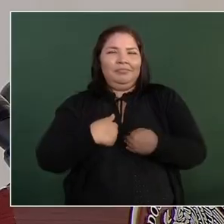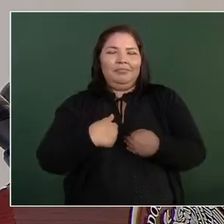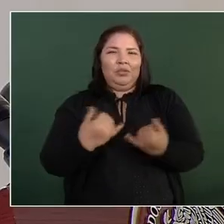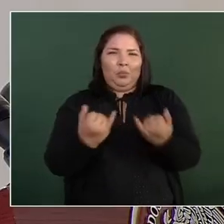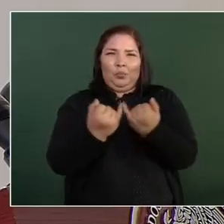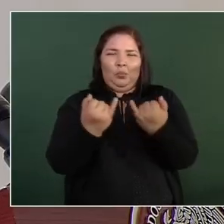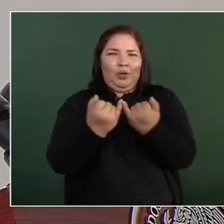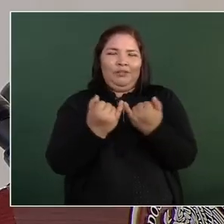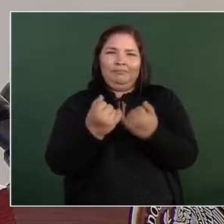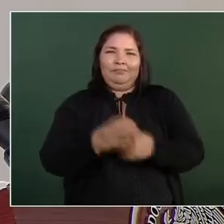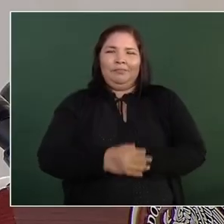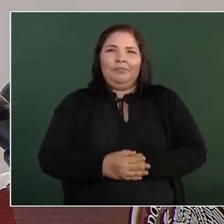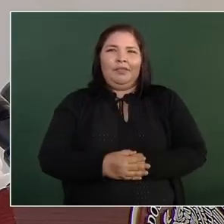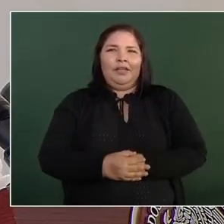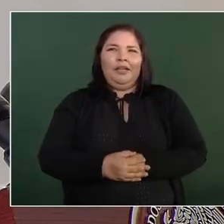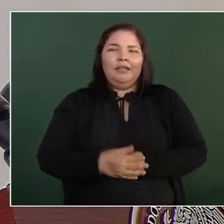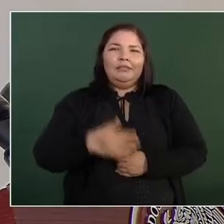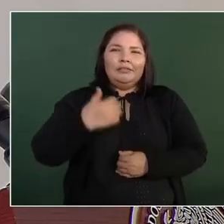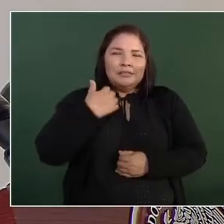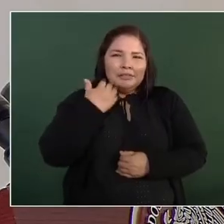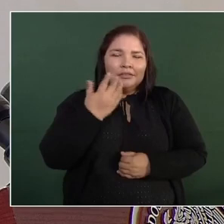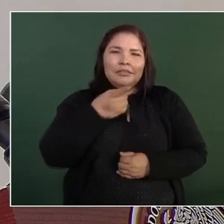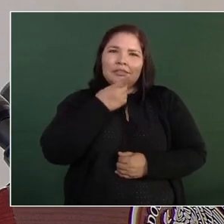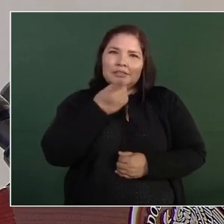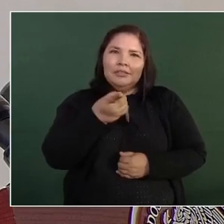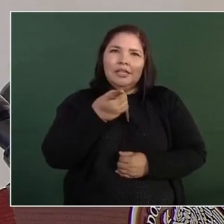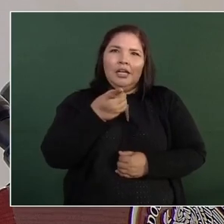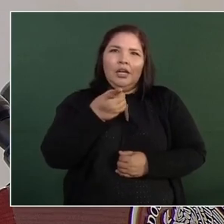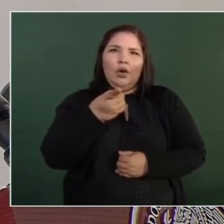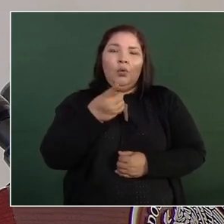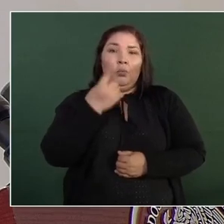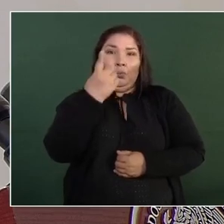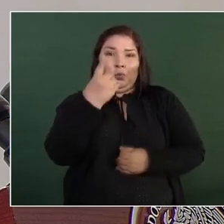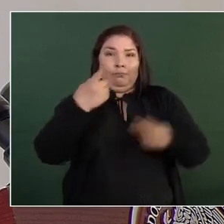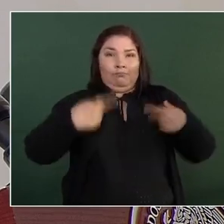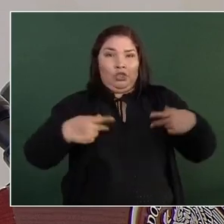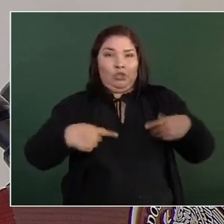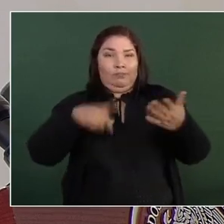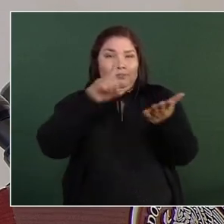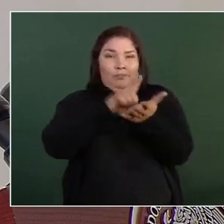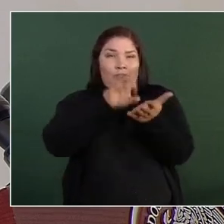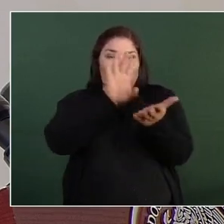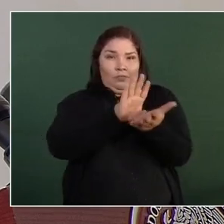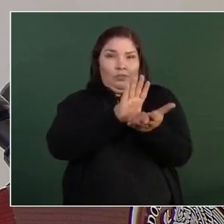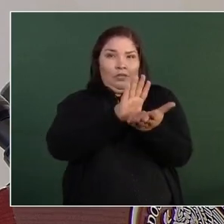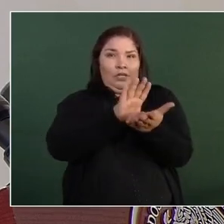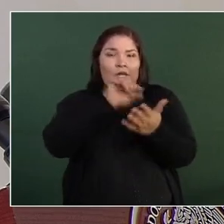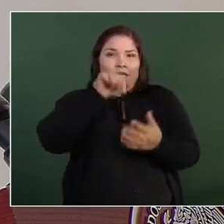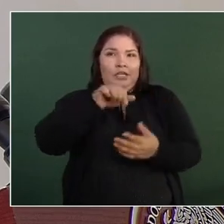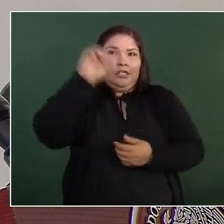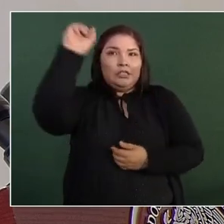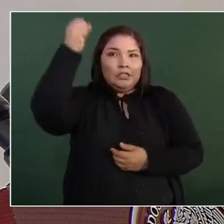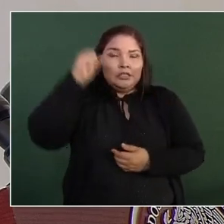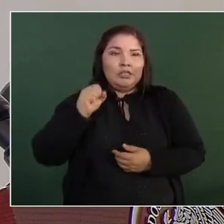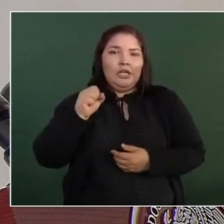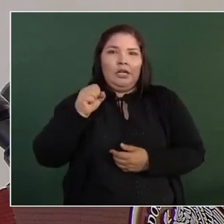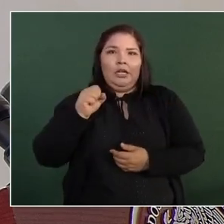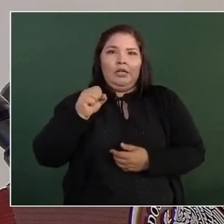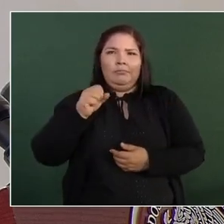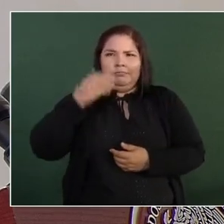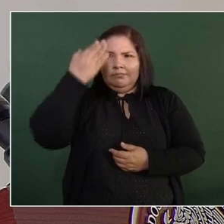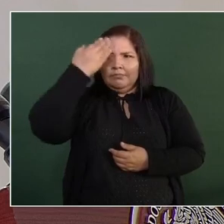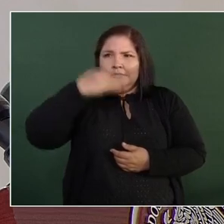programa. Es decir, va a llegar a donde hay una persona con discapacidad. Aquí en Sinaloa ya saben que la